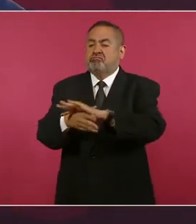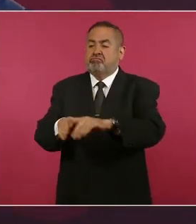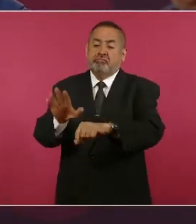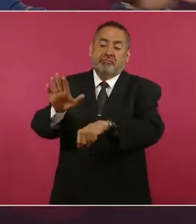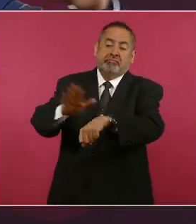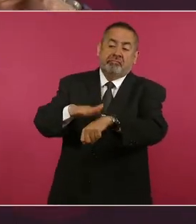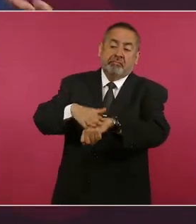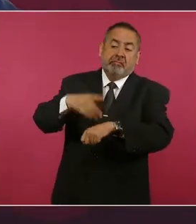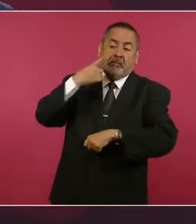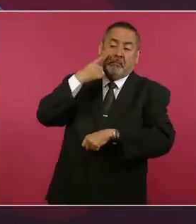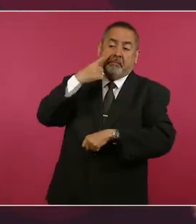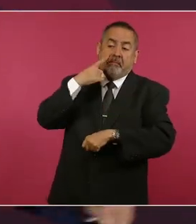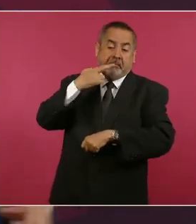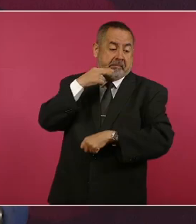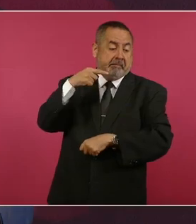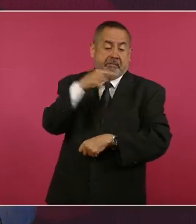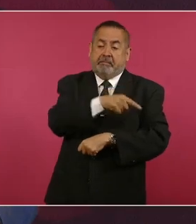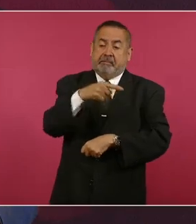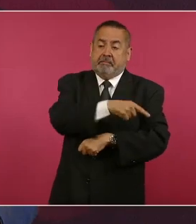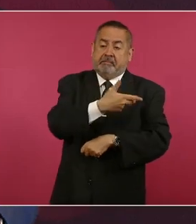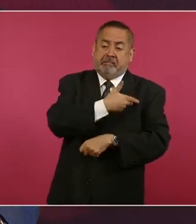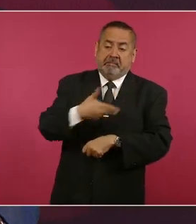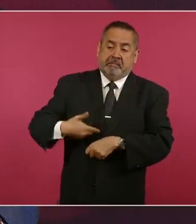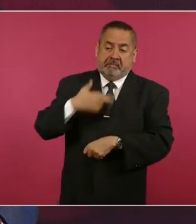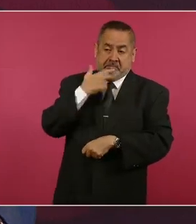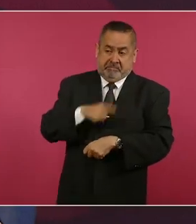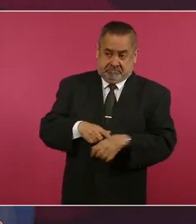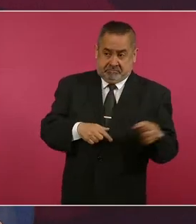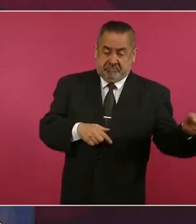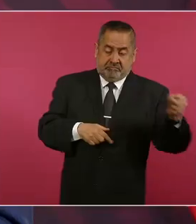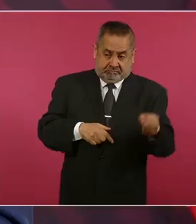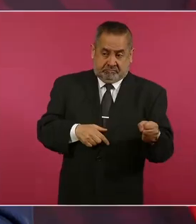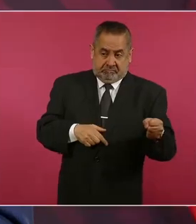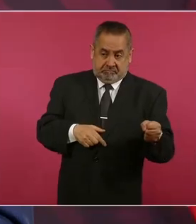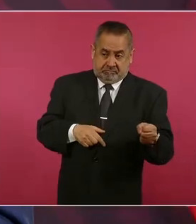imponer autoridades y a quitar autoridades